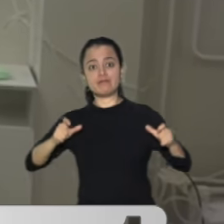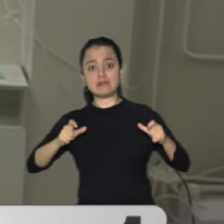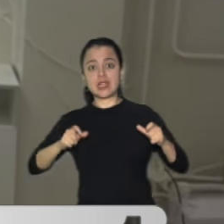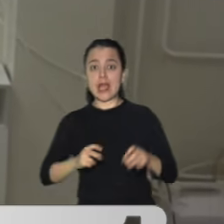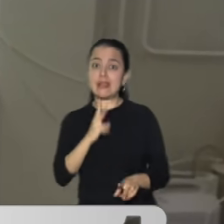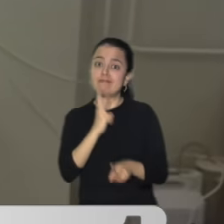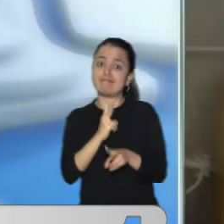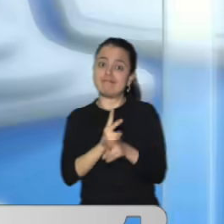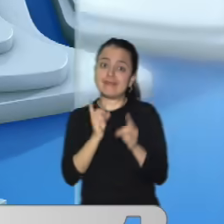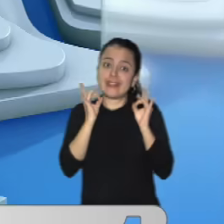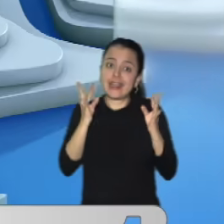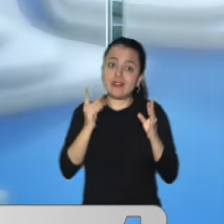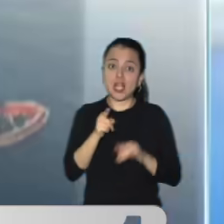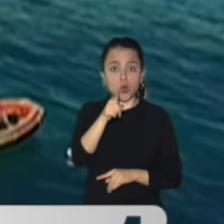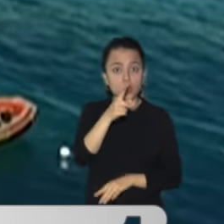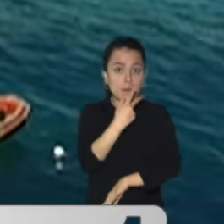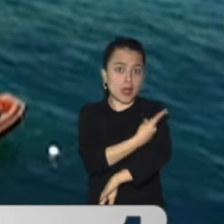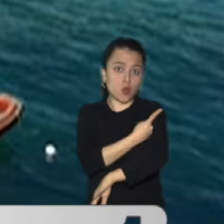vacunado.